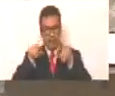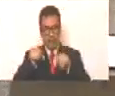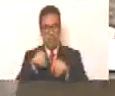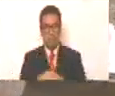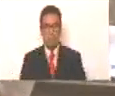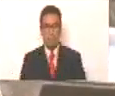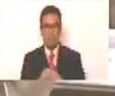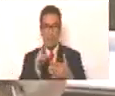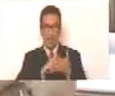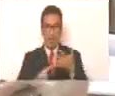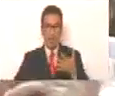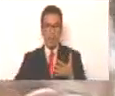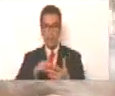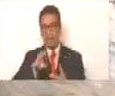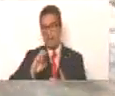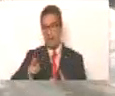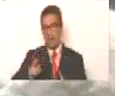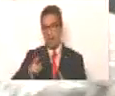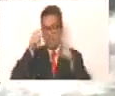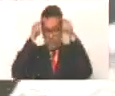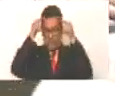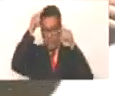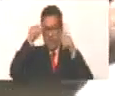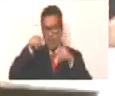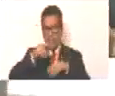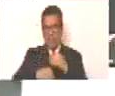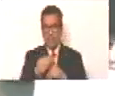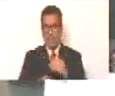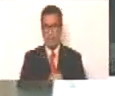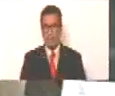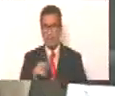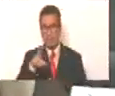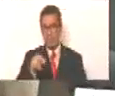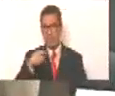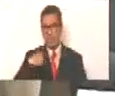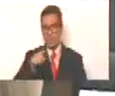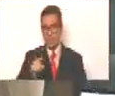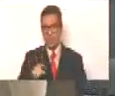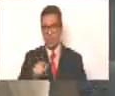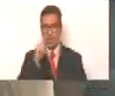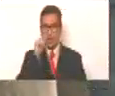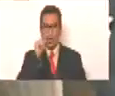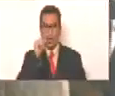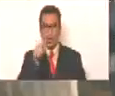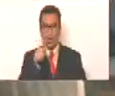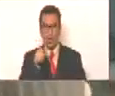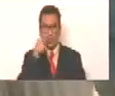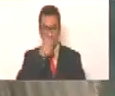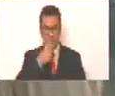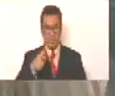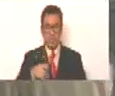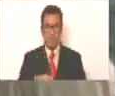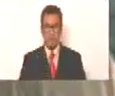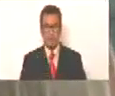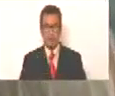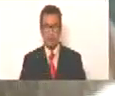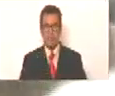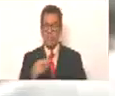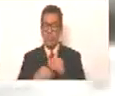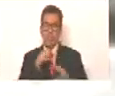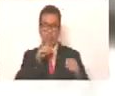Hugo Chávez era, es, no era, es un hombre popular. ¿Cómo hablaba? Ese lenguaje